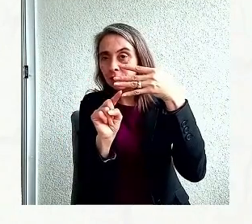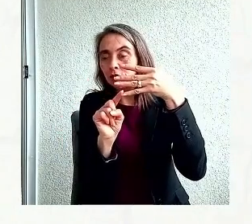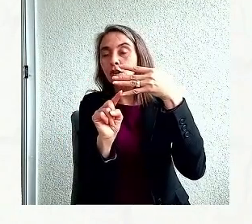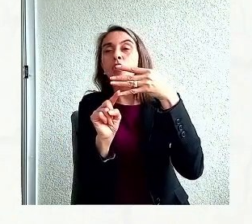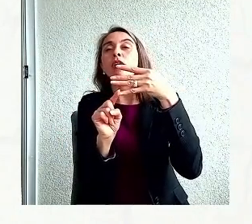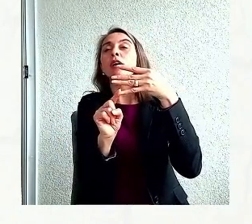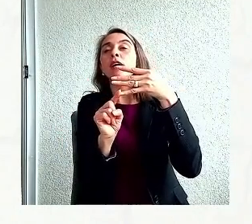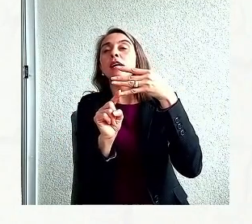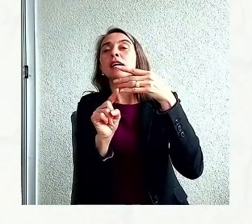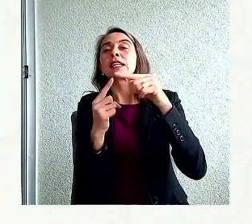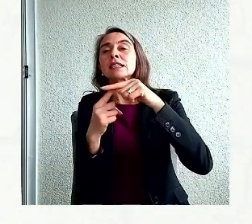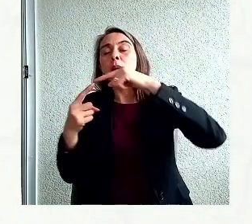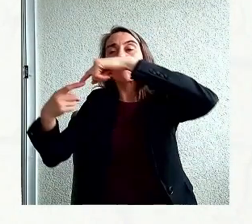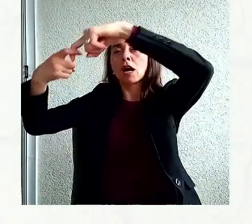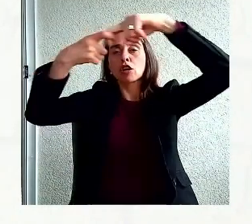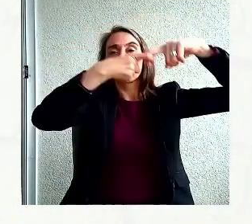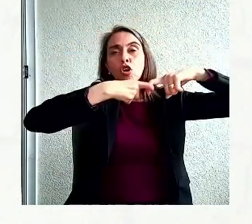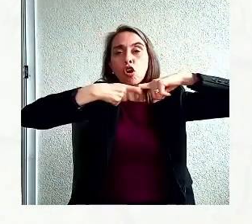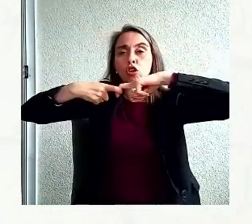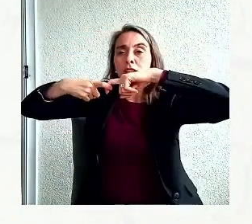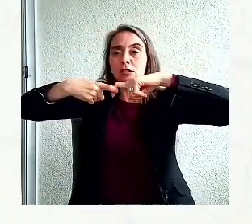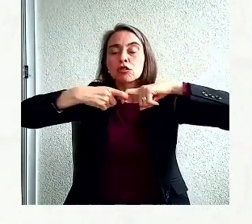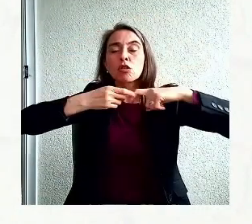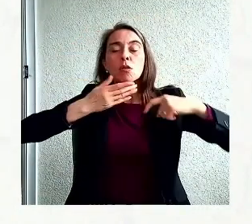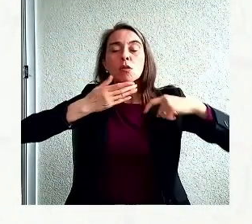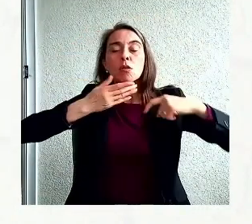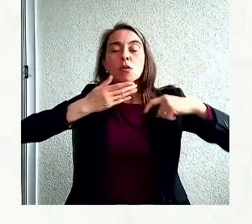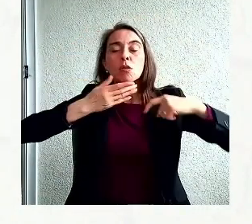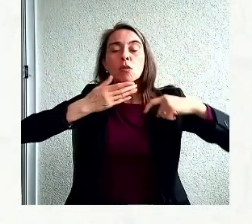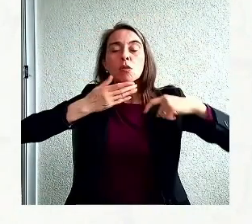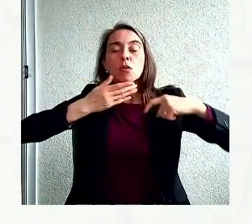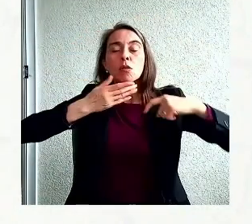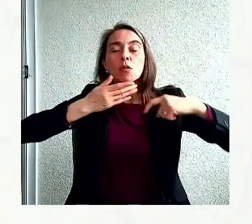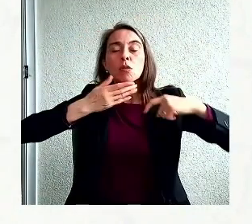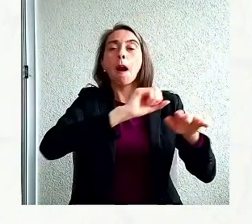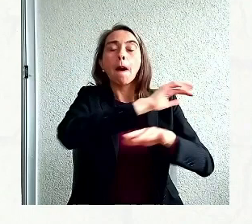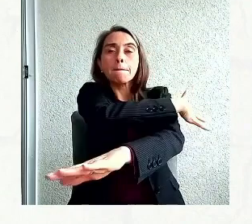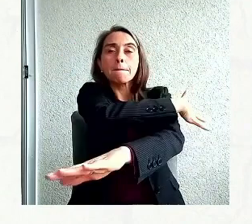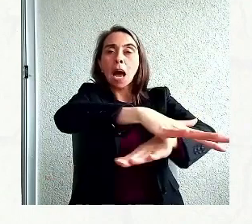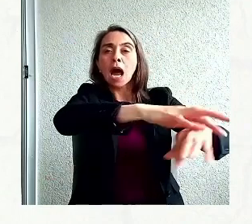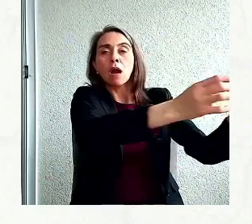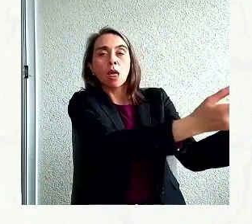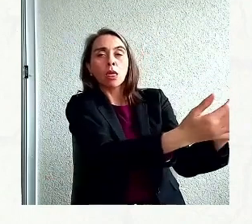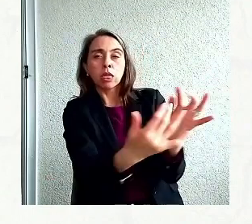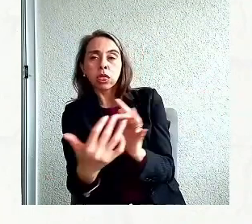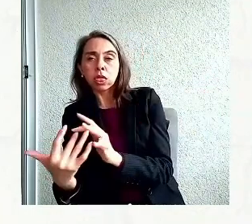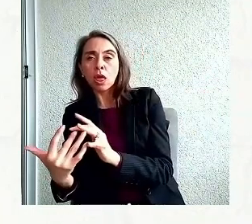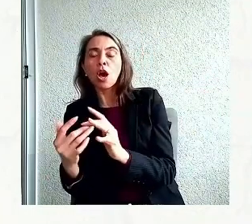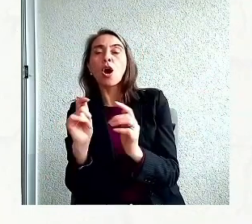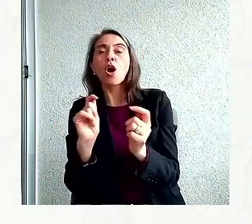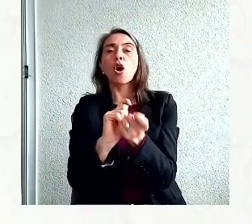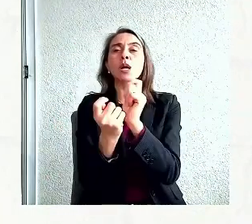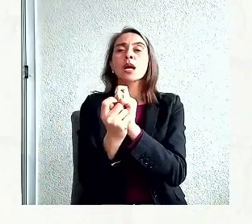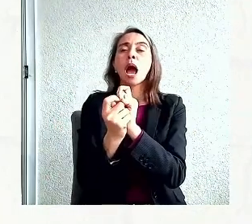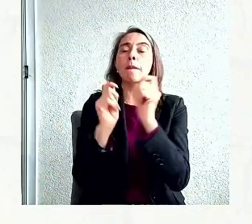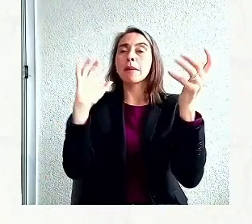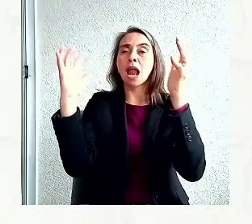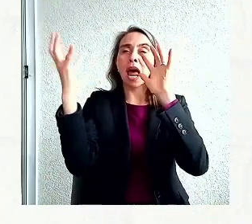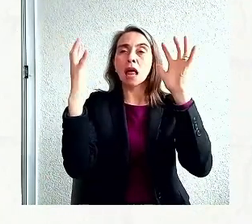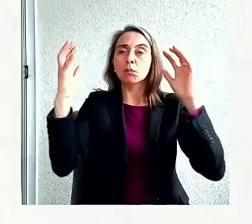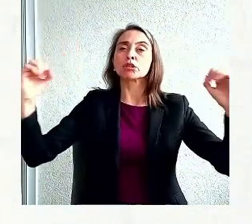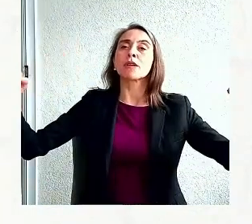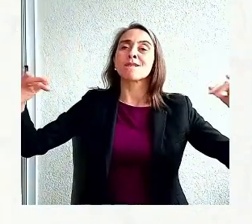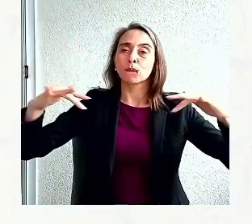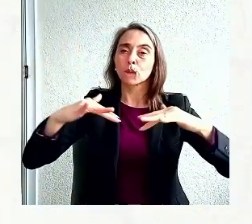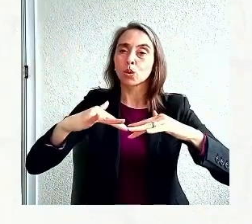y atmosféricos. Esto da como para hablar 2 horas, pero me voy a referir dentro de todo esto simplemente a una